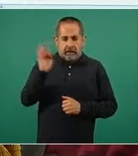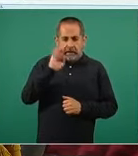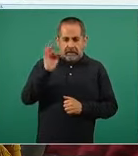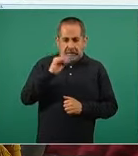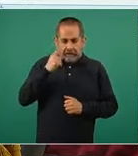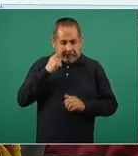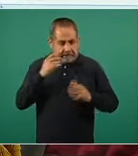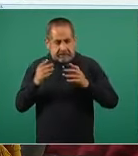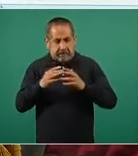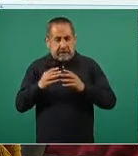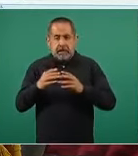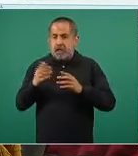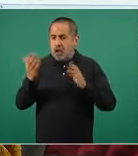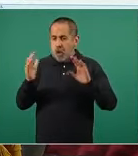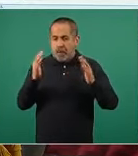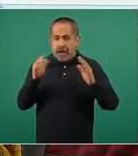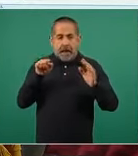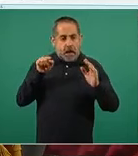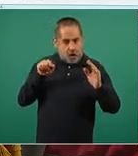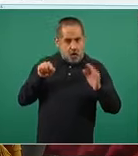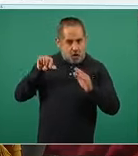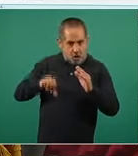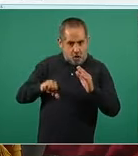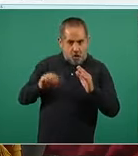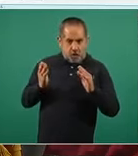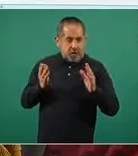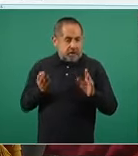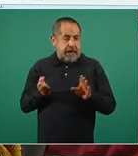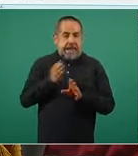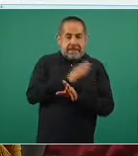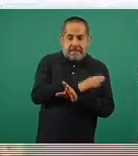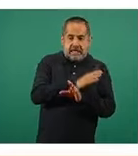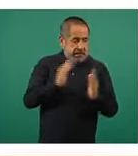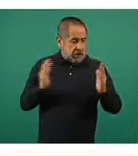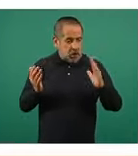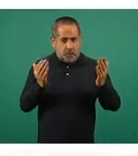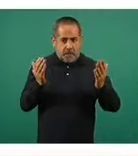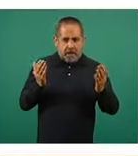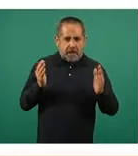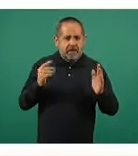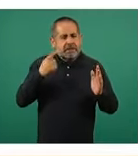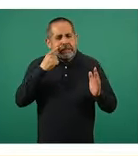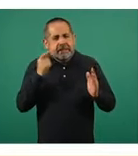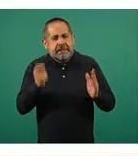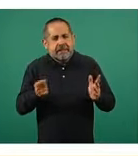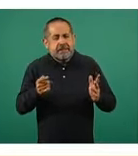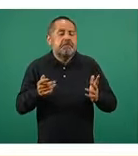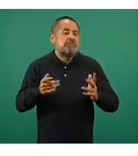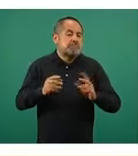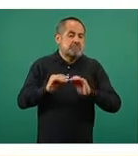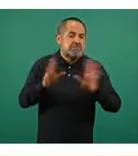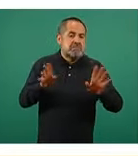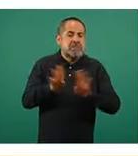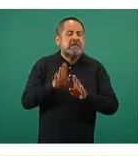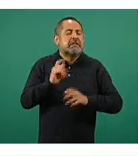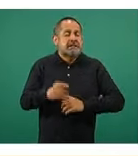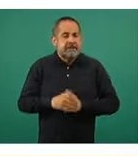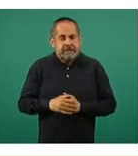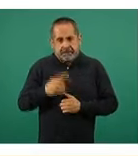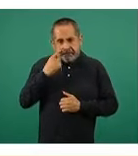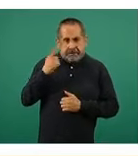empate entre el gráfico anterior y estos datos que estamos presentando en esta diapositiva, es muy evidente también